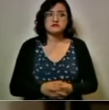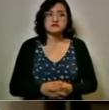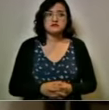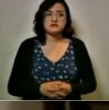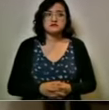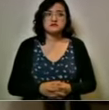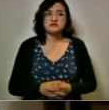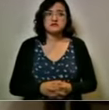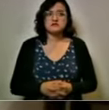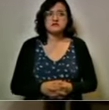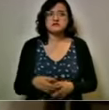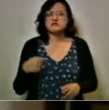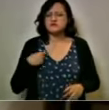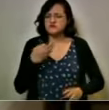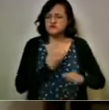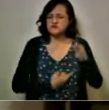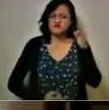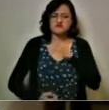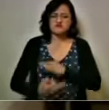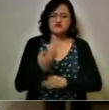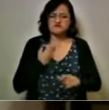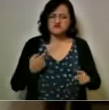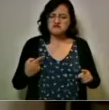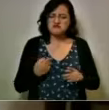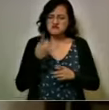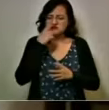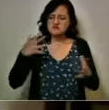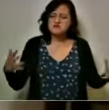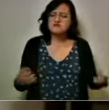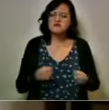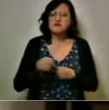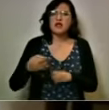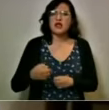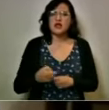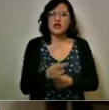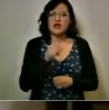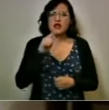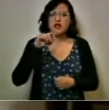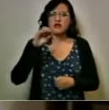Vamos a hacer una cruzada de todos para salvar al río Atoyac.